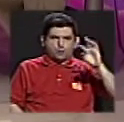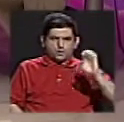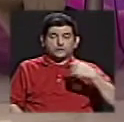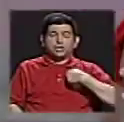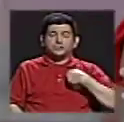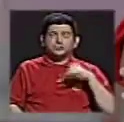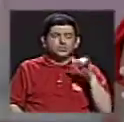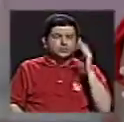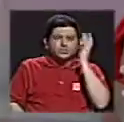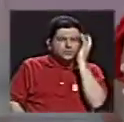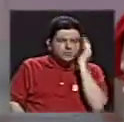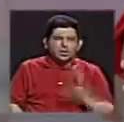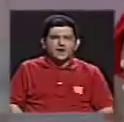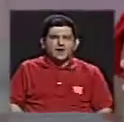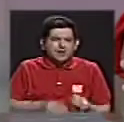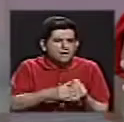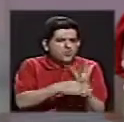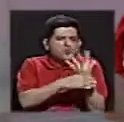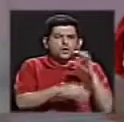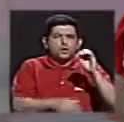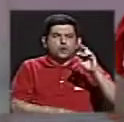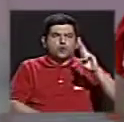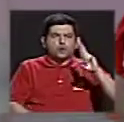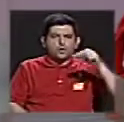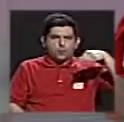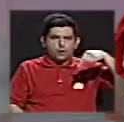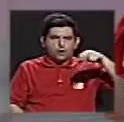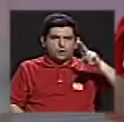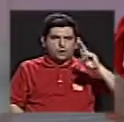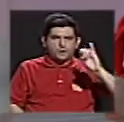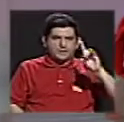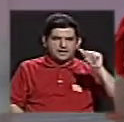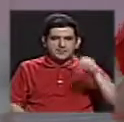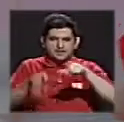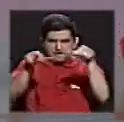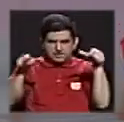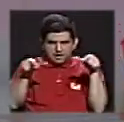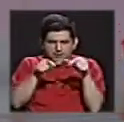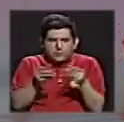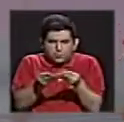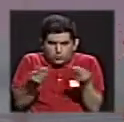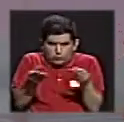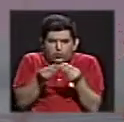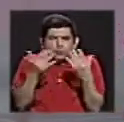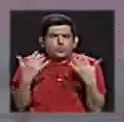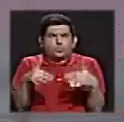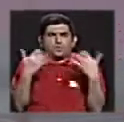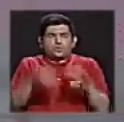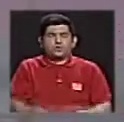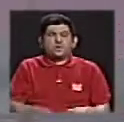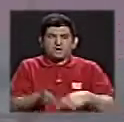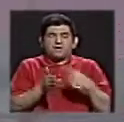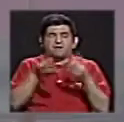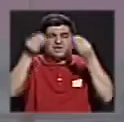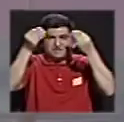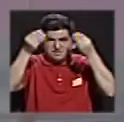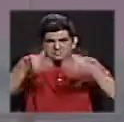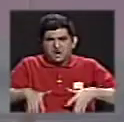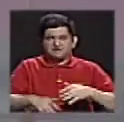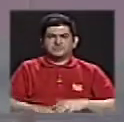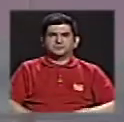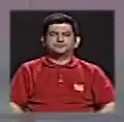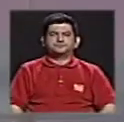por cultivar orquídeas propias de la zona, que se da tanto, que más bien se pierden ahí las